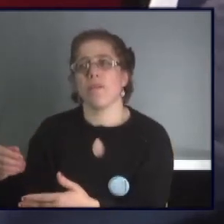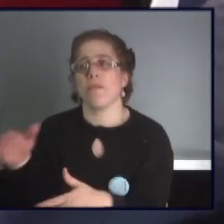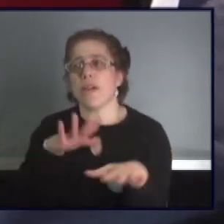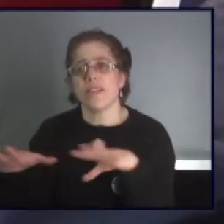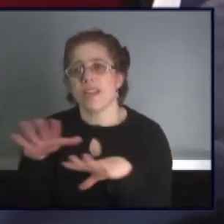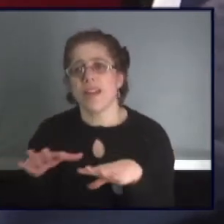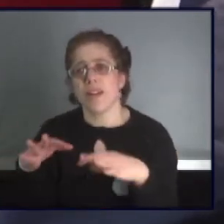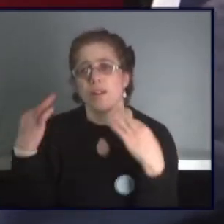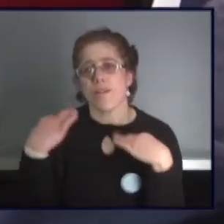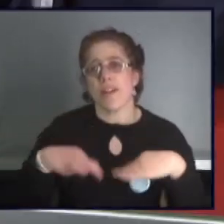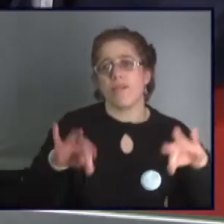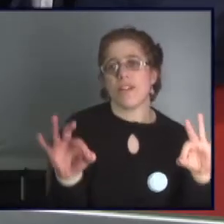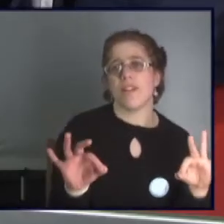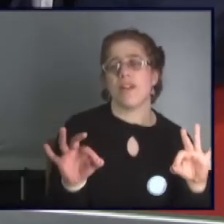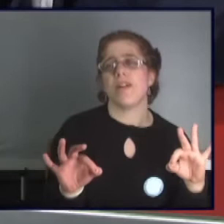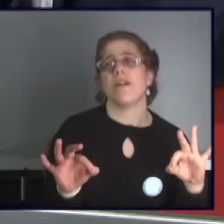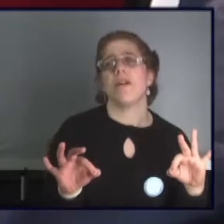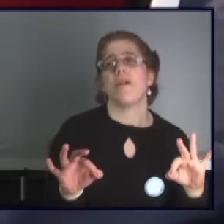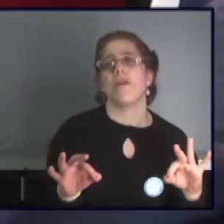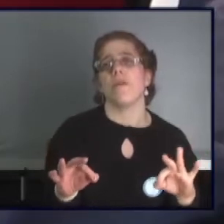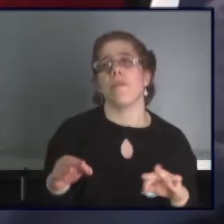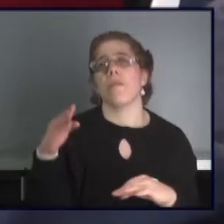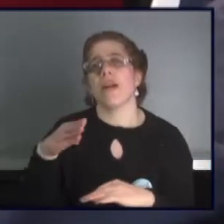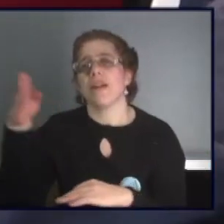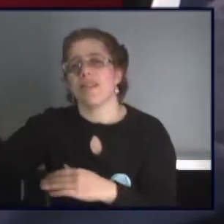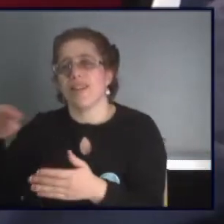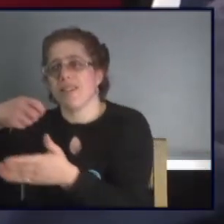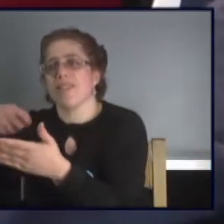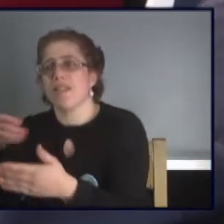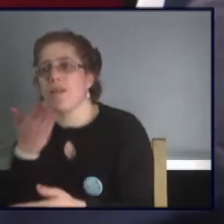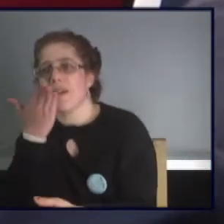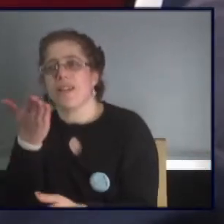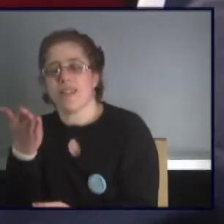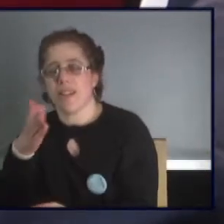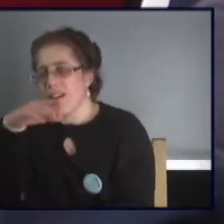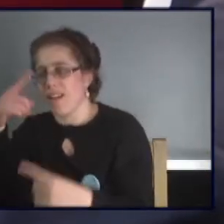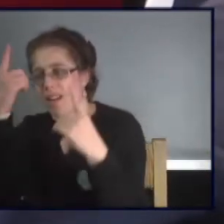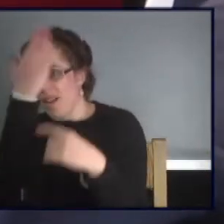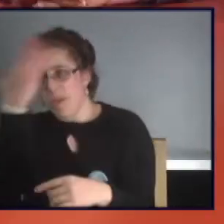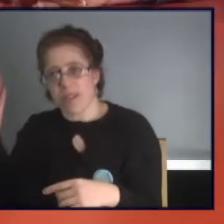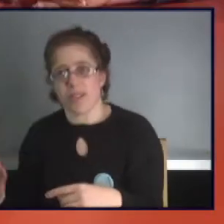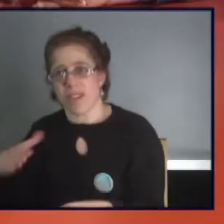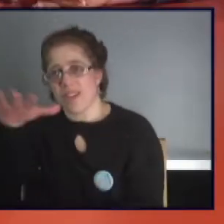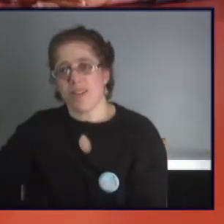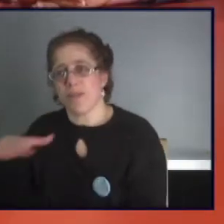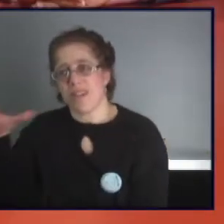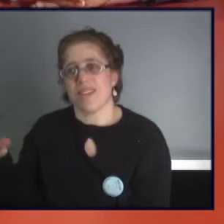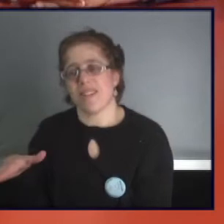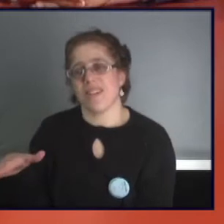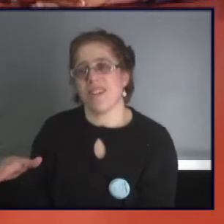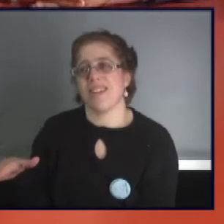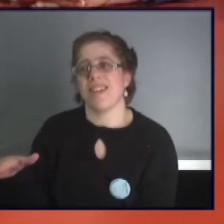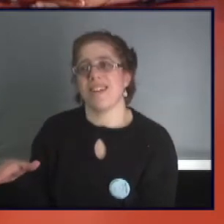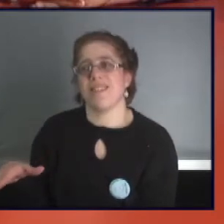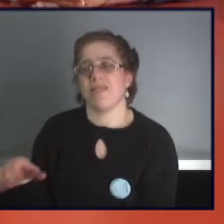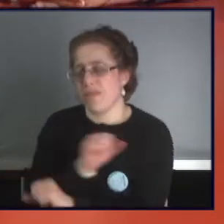defenderme o para pasarle el dato a los muchachos del barrio y que después me hagan un desastre en mi casa eso no